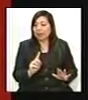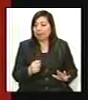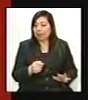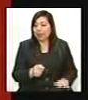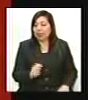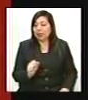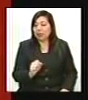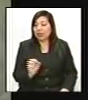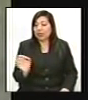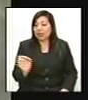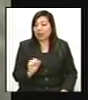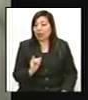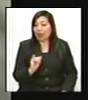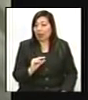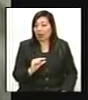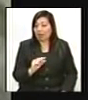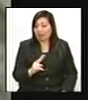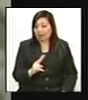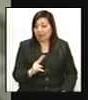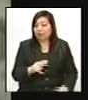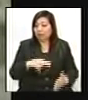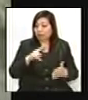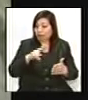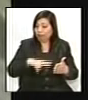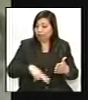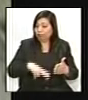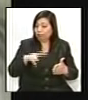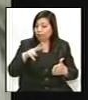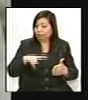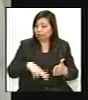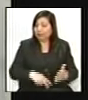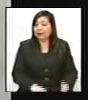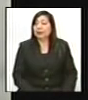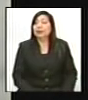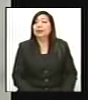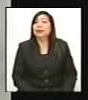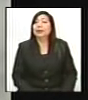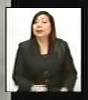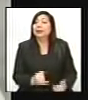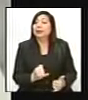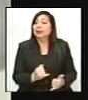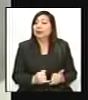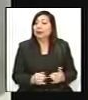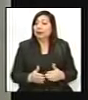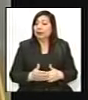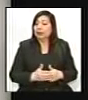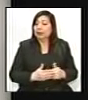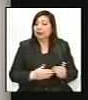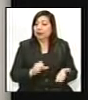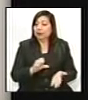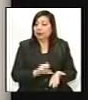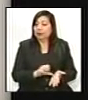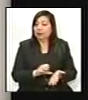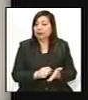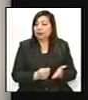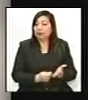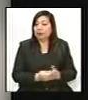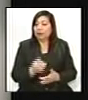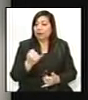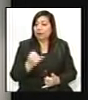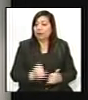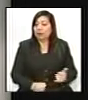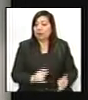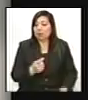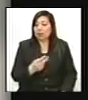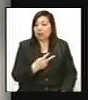607.757.000 soles sin IGB, pero en la revisión de los estados financieros de la finalización de la construcción de la central, el monto final fue